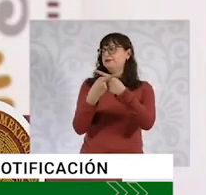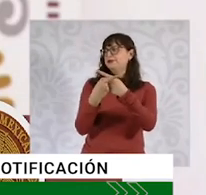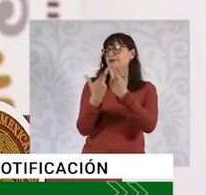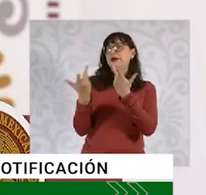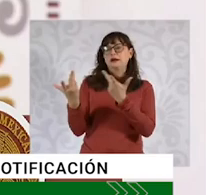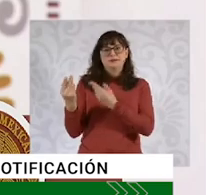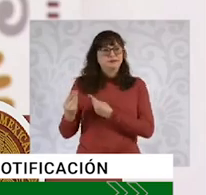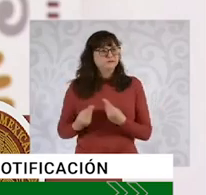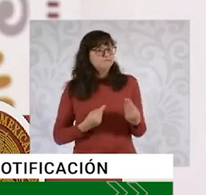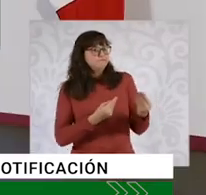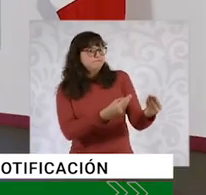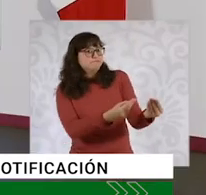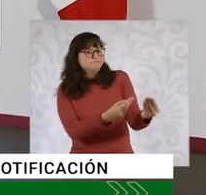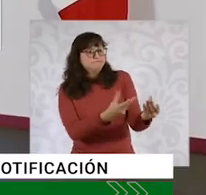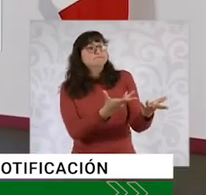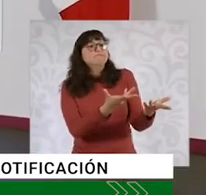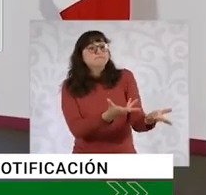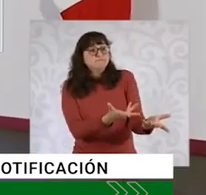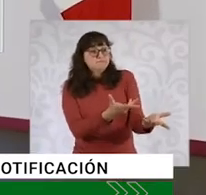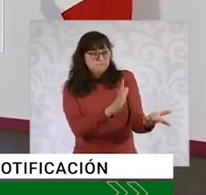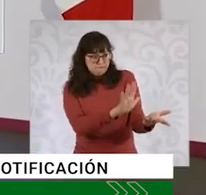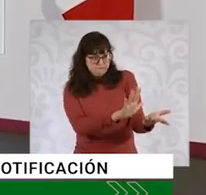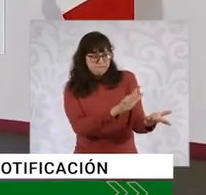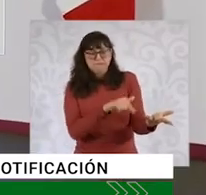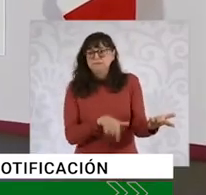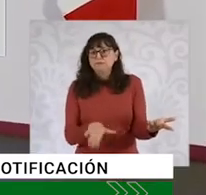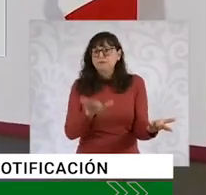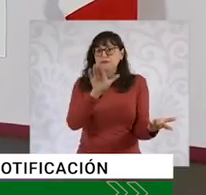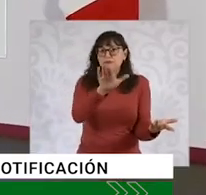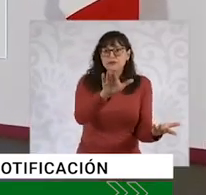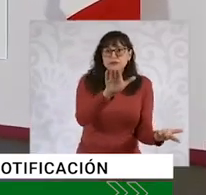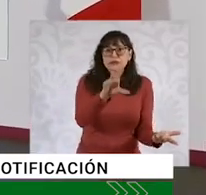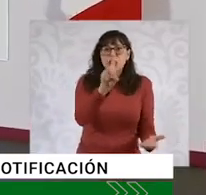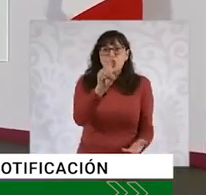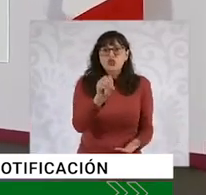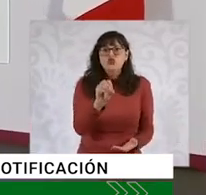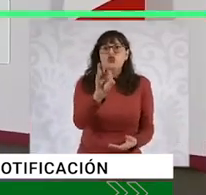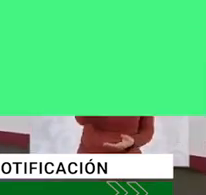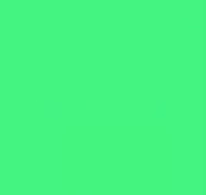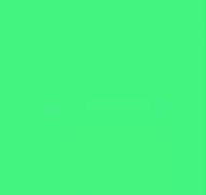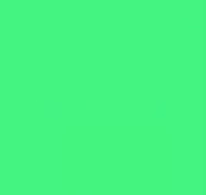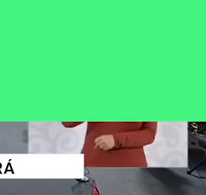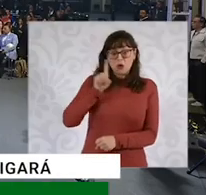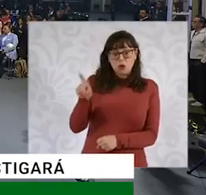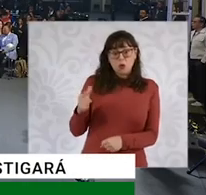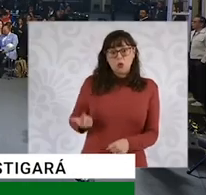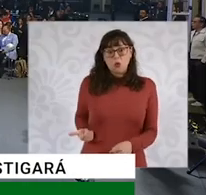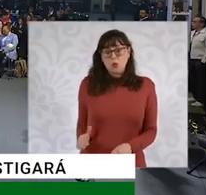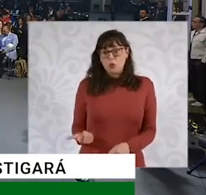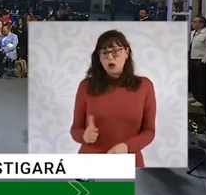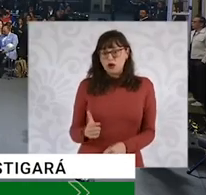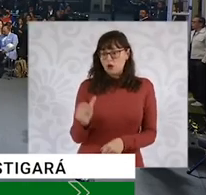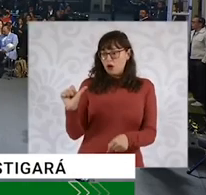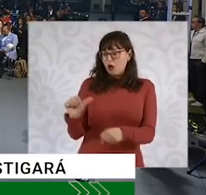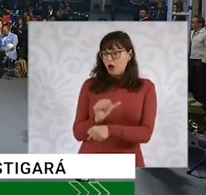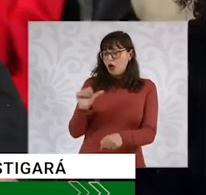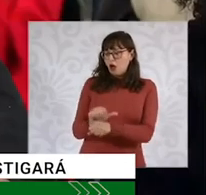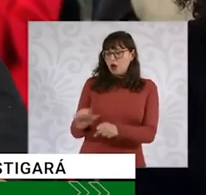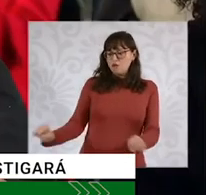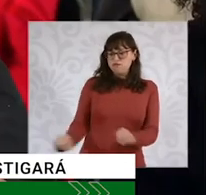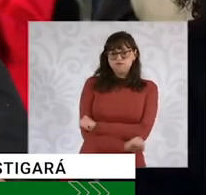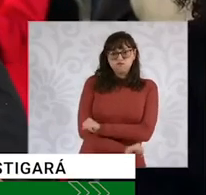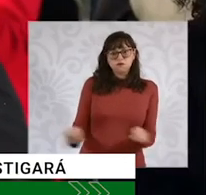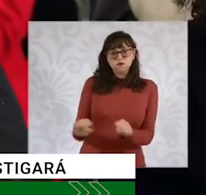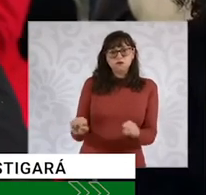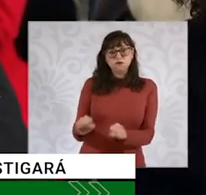la propia consejería jurídica le pregunta al diario oficial de la federación qué procede. La mandataria dio a conocer